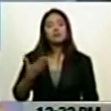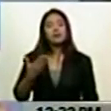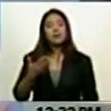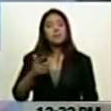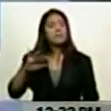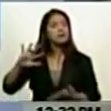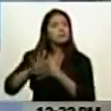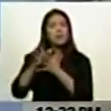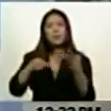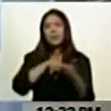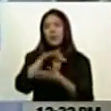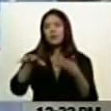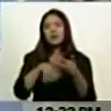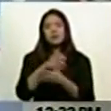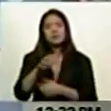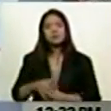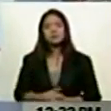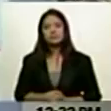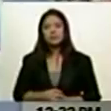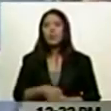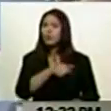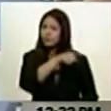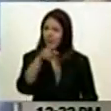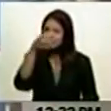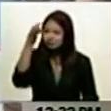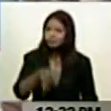situación que estamos viviendo. No tengan duda,